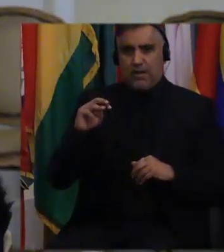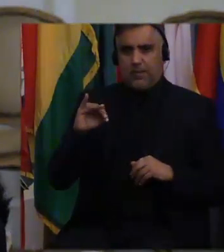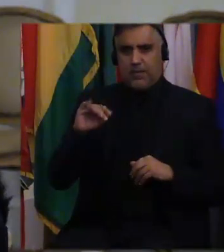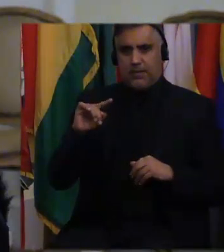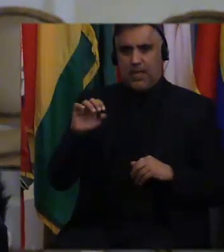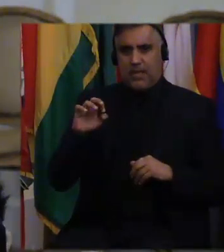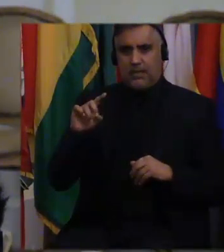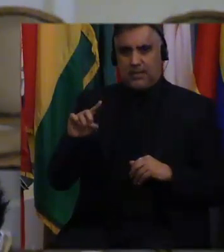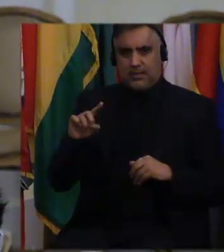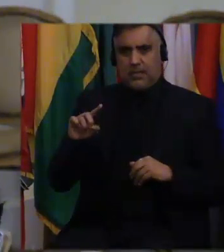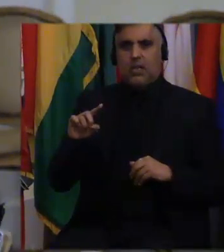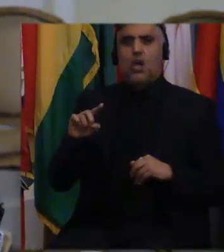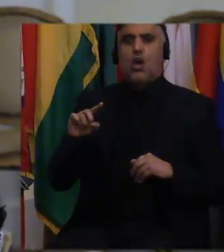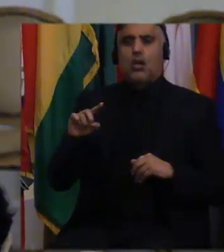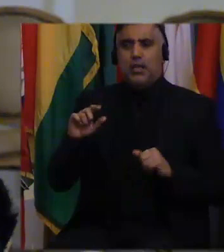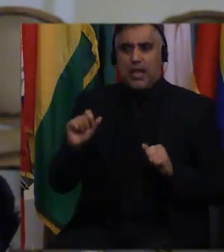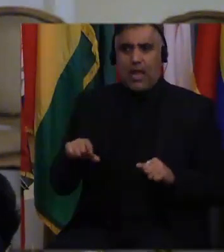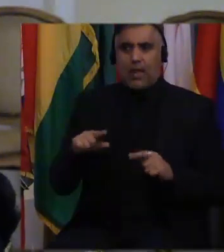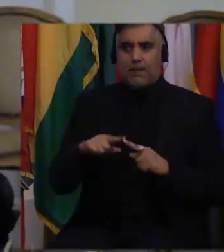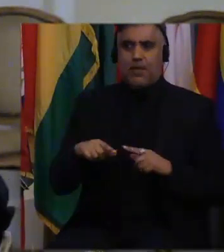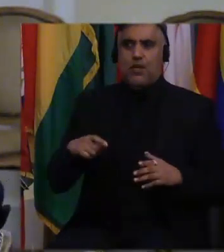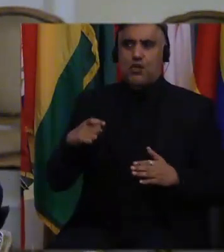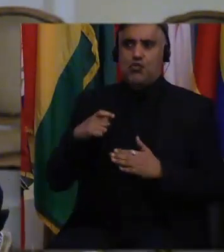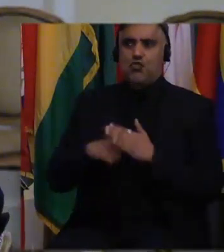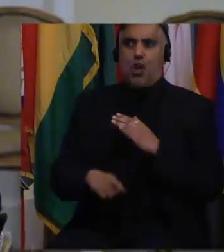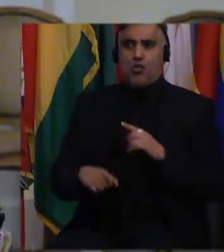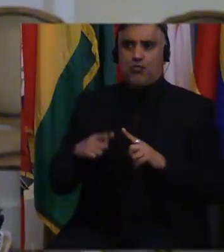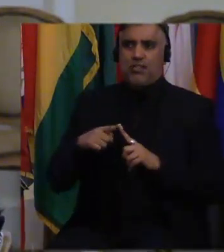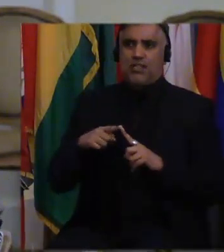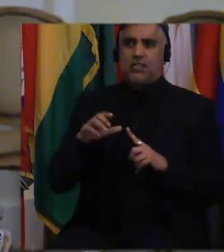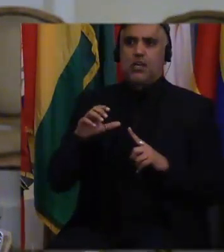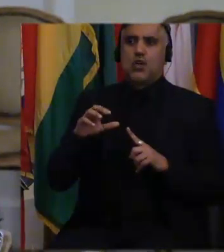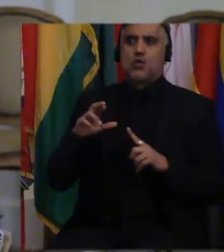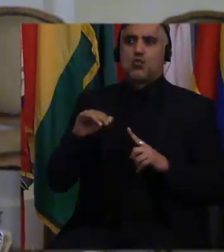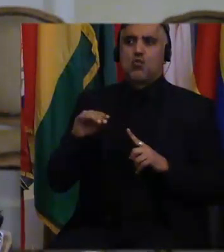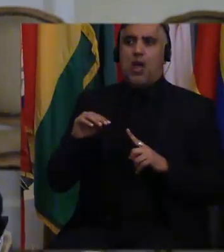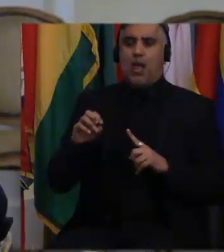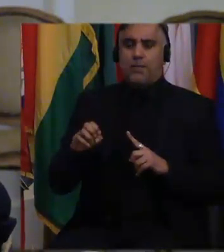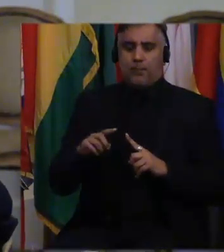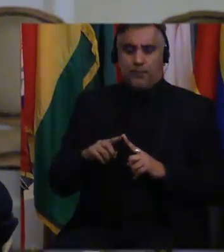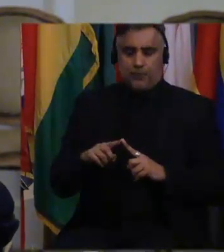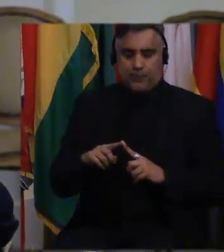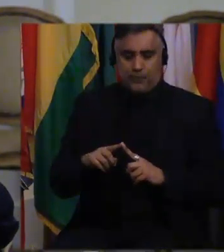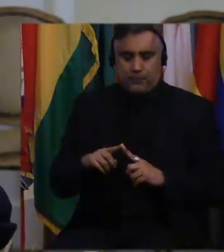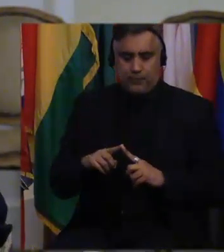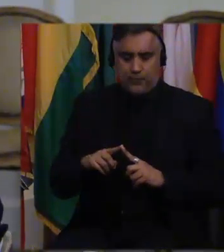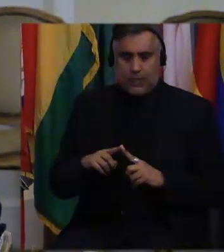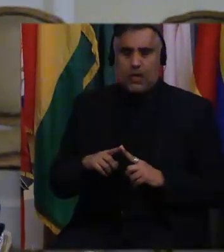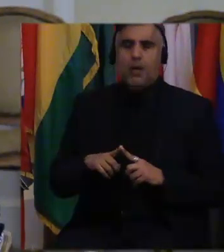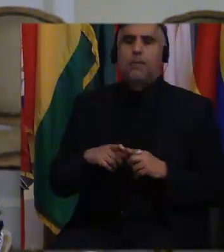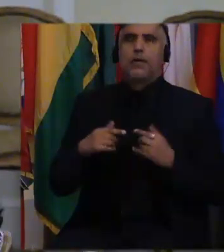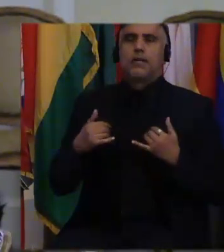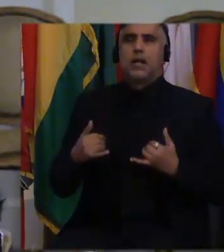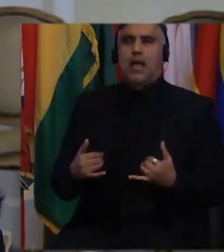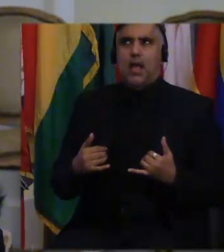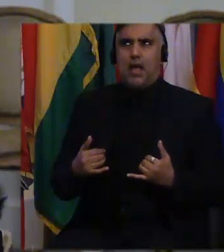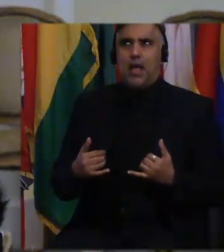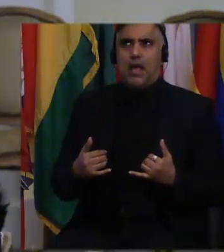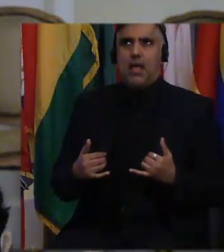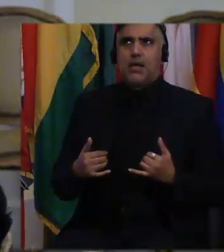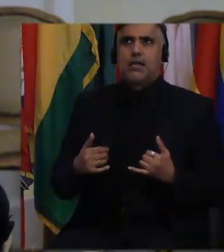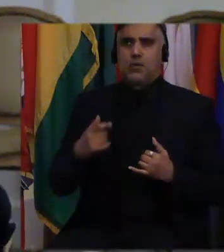crimen. Pero todavía, en los últimos anuarios que tuvimos, investigaciones que tuvimos en